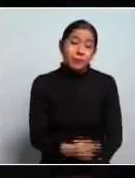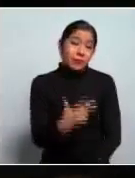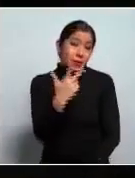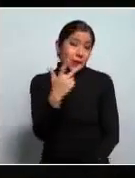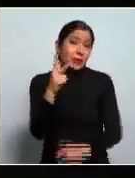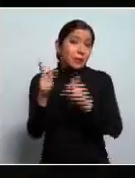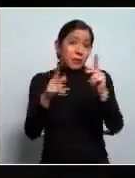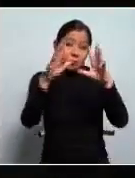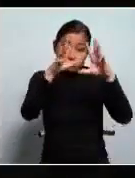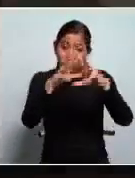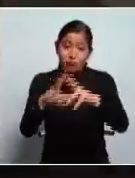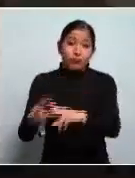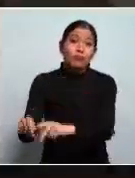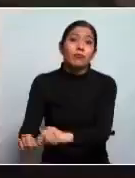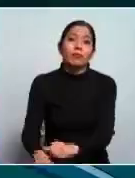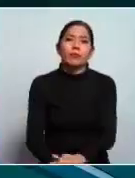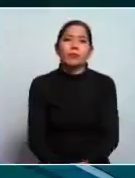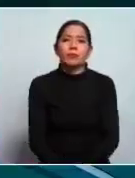tres obreros.